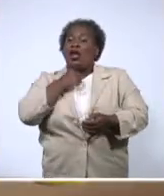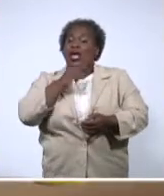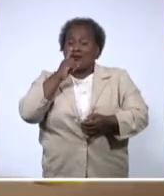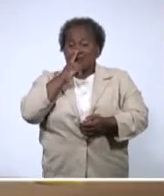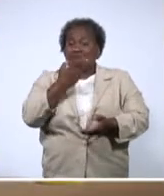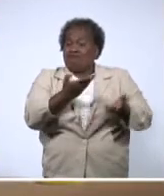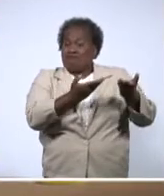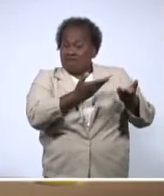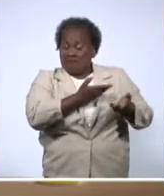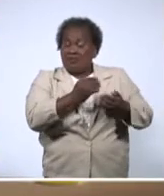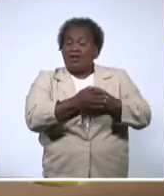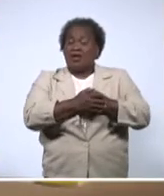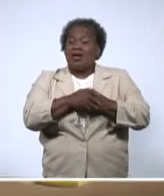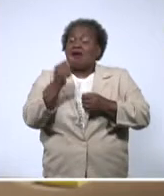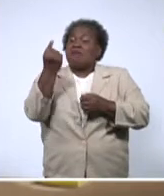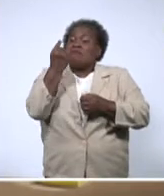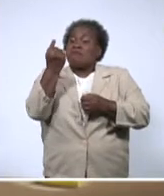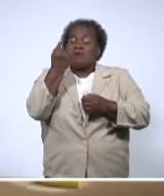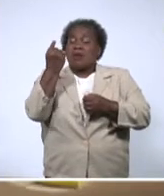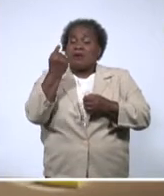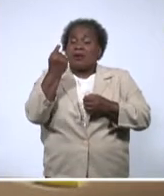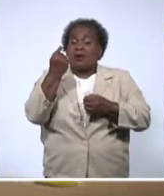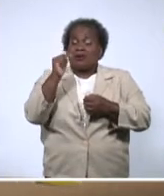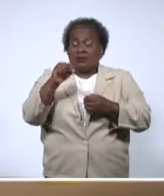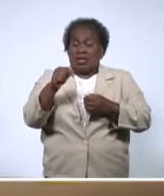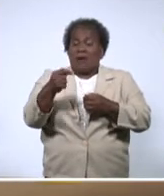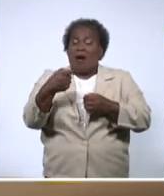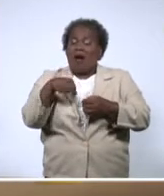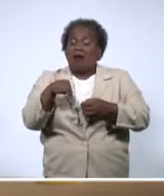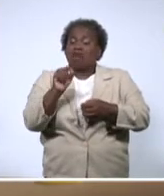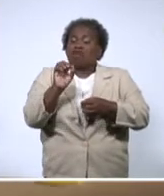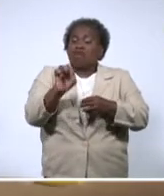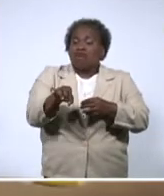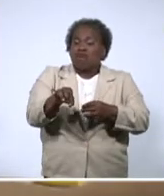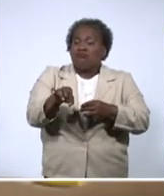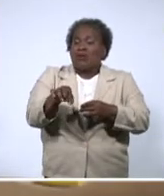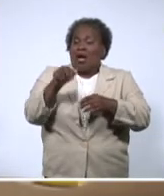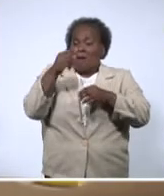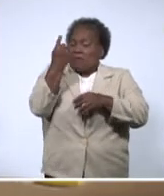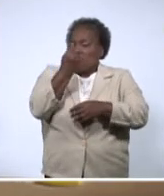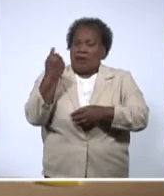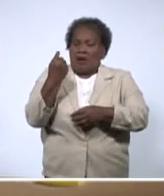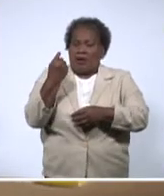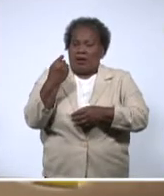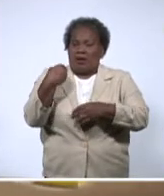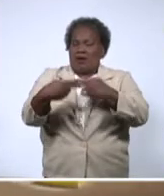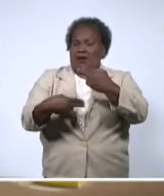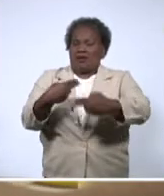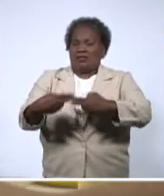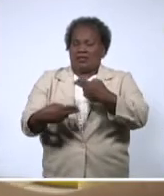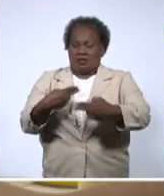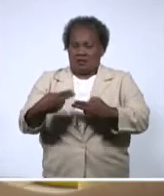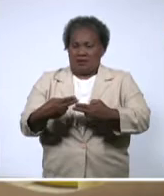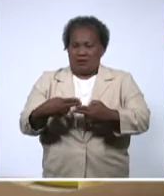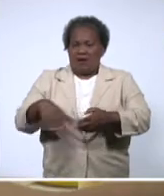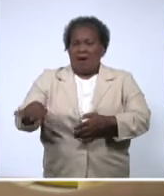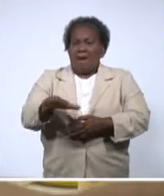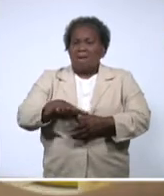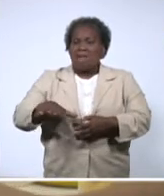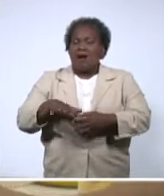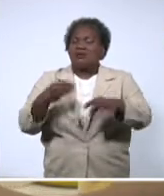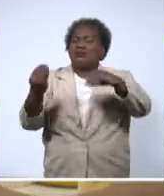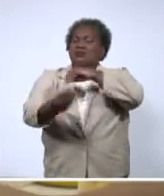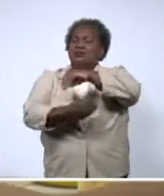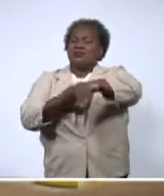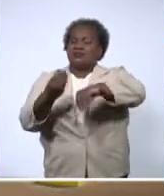por primera vez se va a cosechar este producto, el cual ha sido sobre la base de una transferencia de